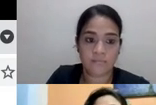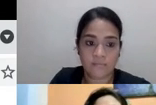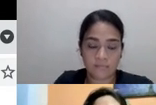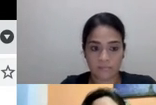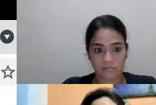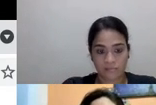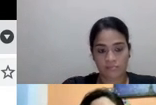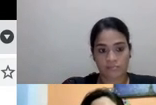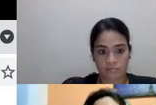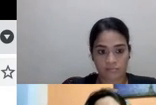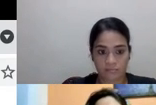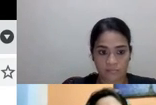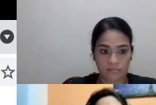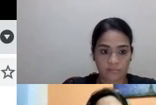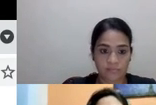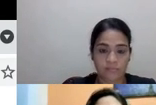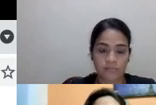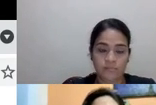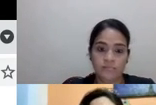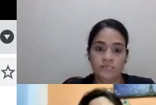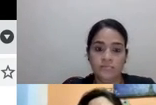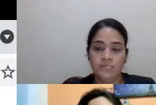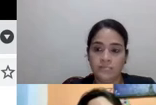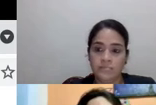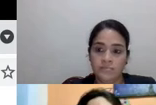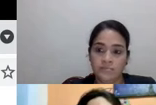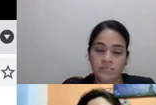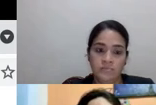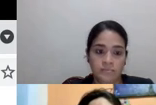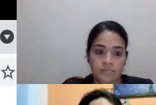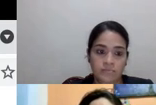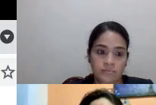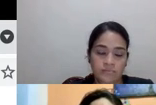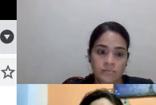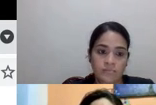1. Y ahí pongo aquí la pregunta. Ahí sí, el enunciado.